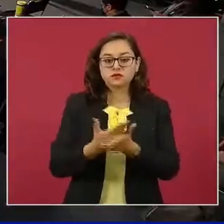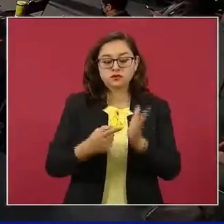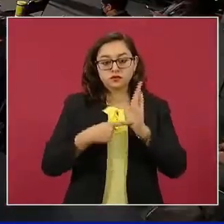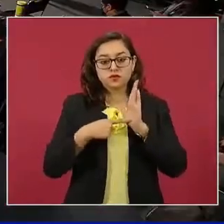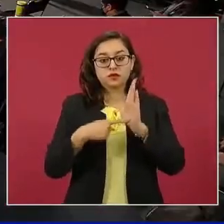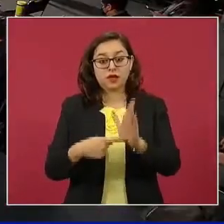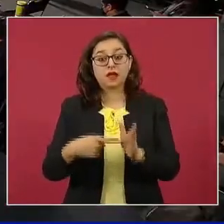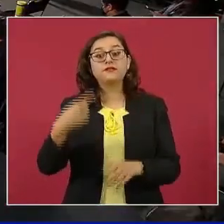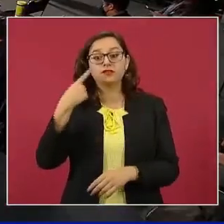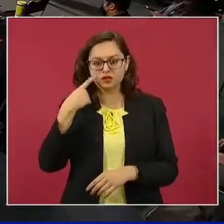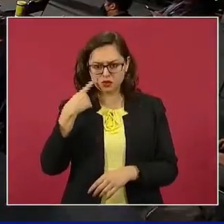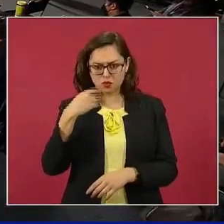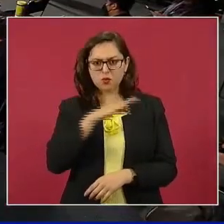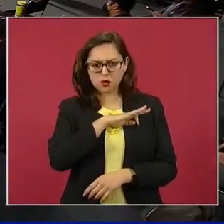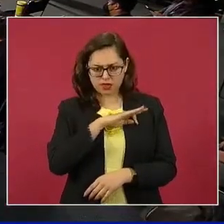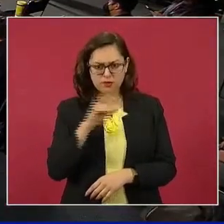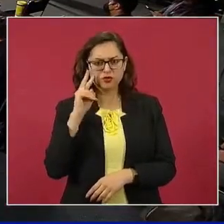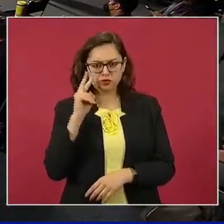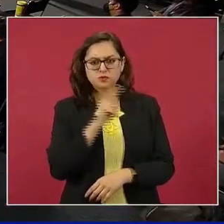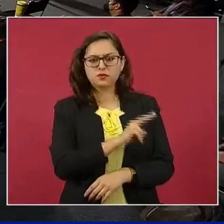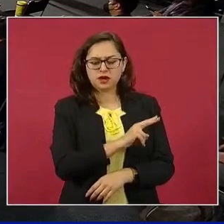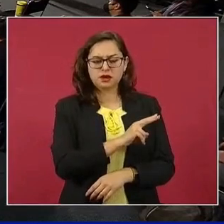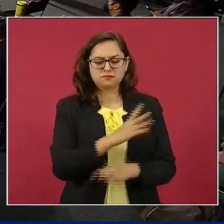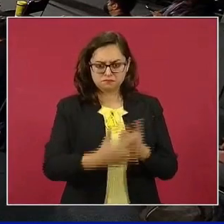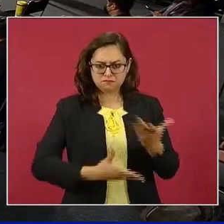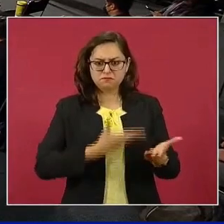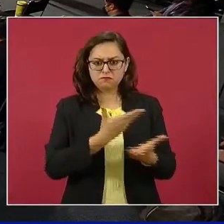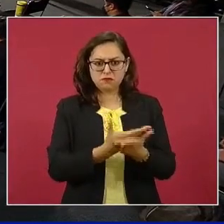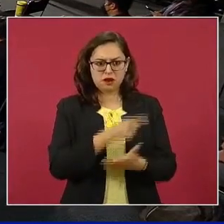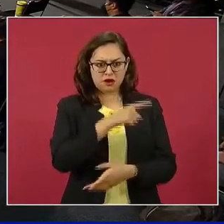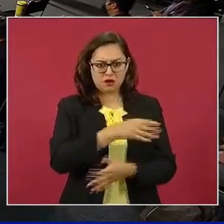lo que planteó aquí y lo que yo